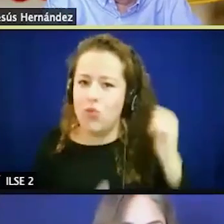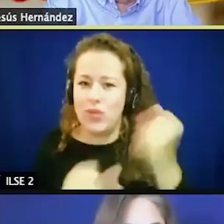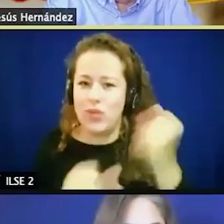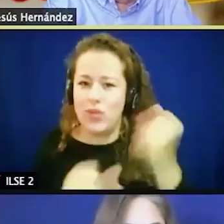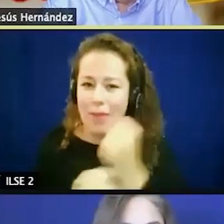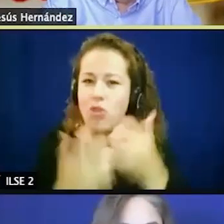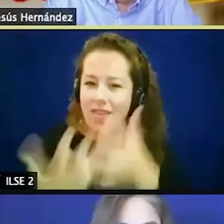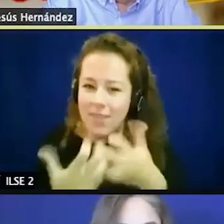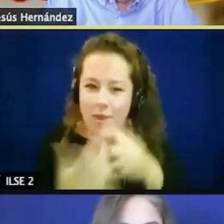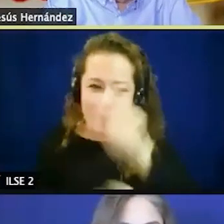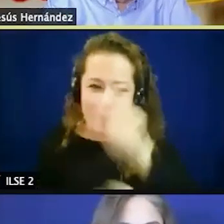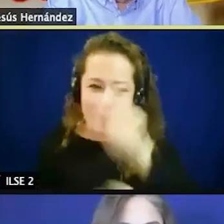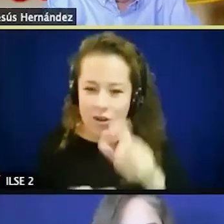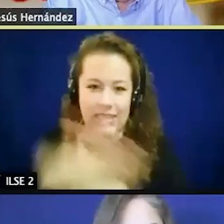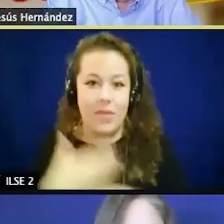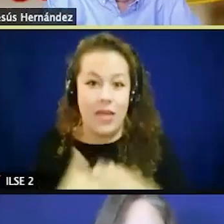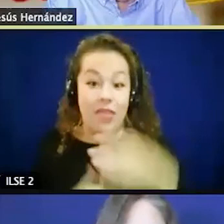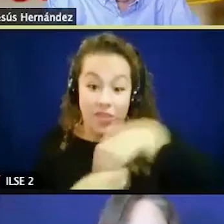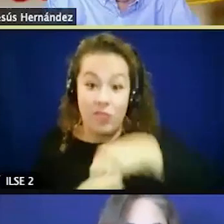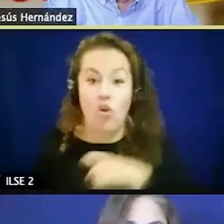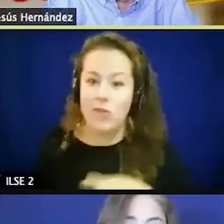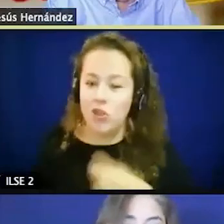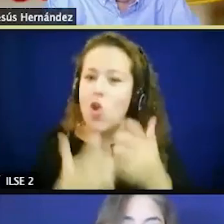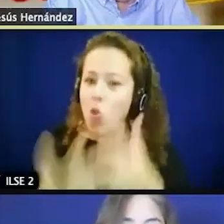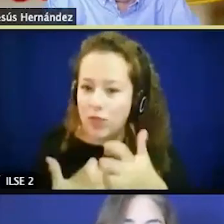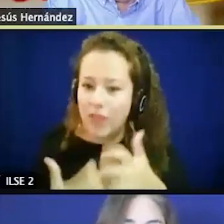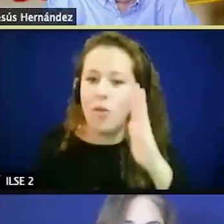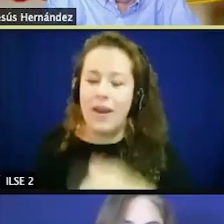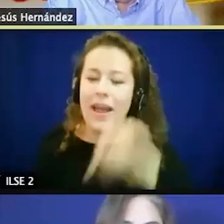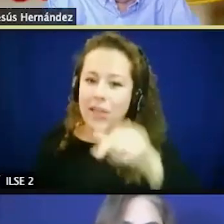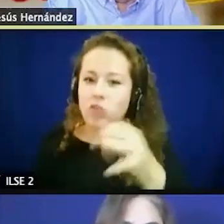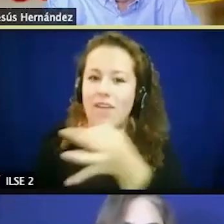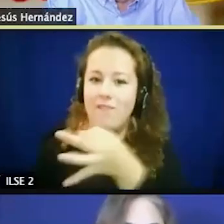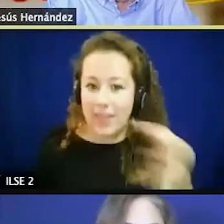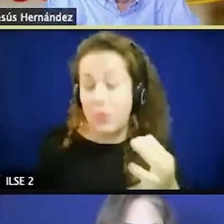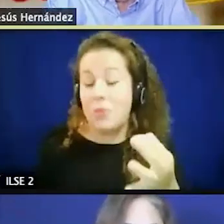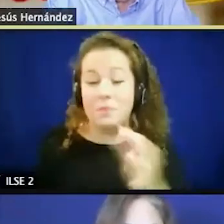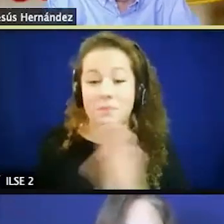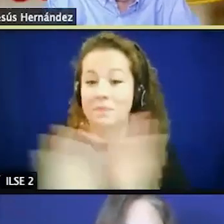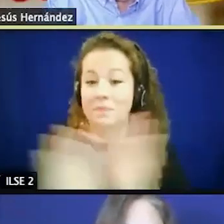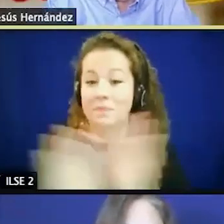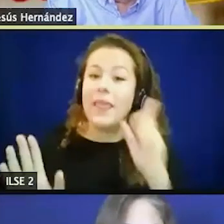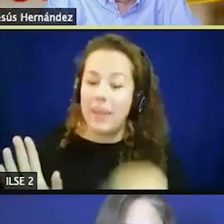luchando dentro de la comisión para que esto sea efectivo, con lo cual también ha